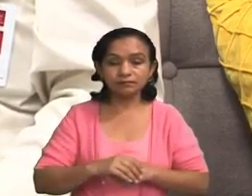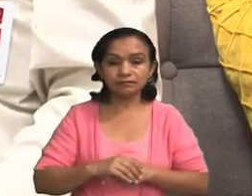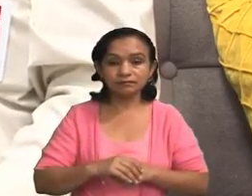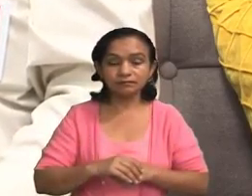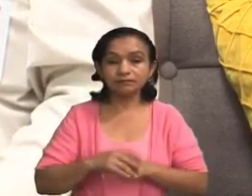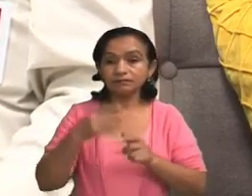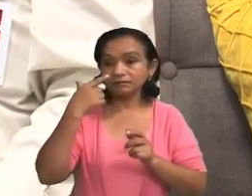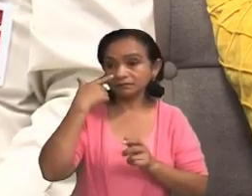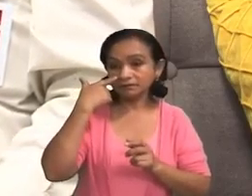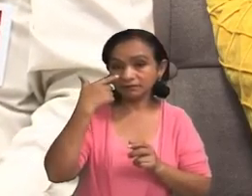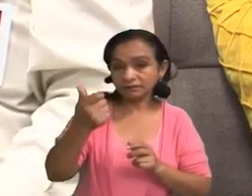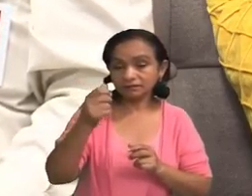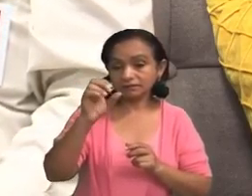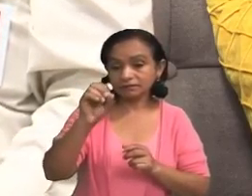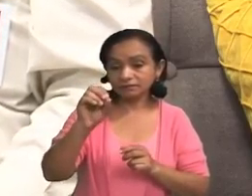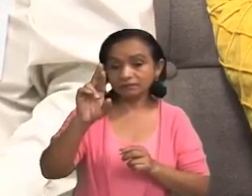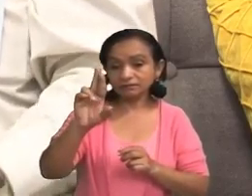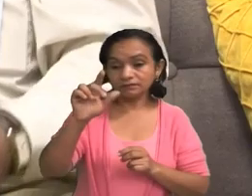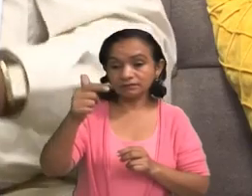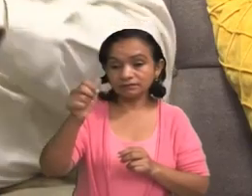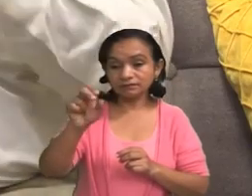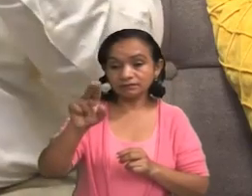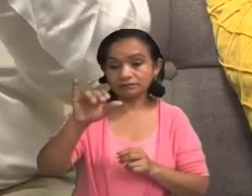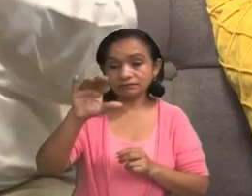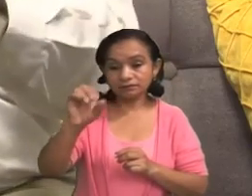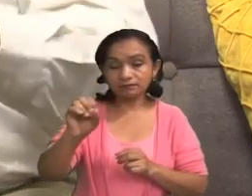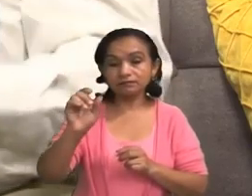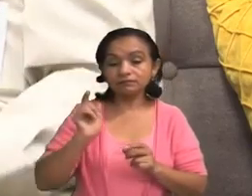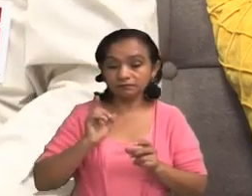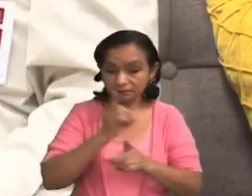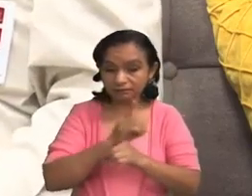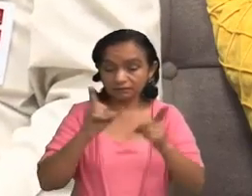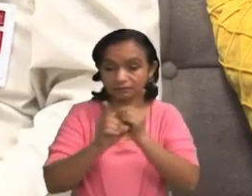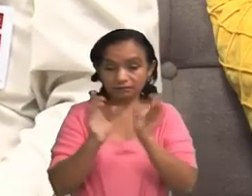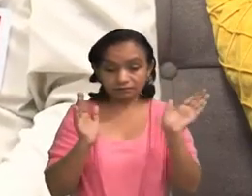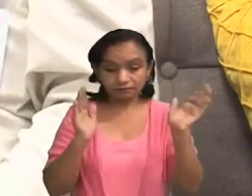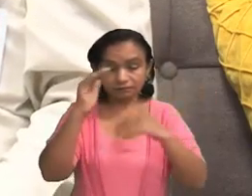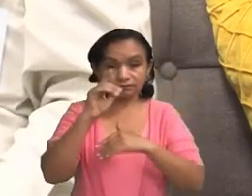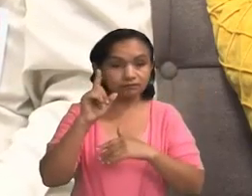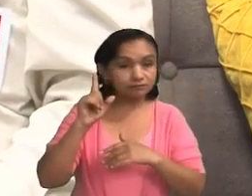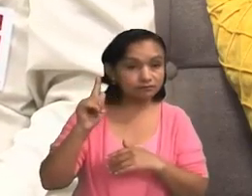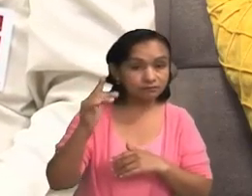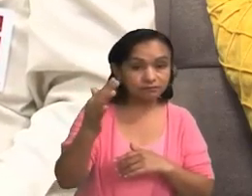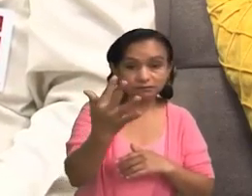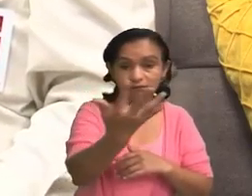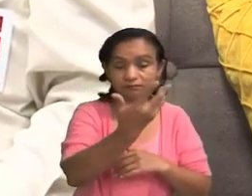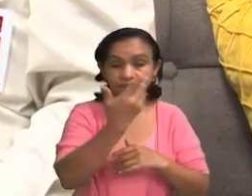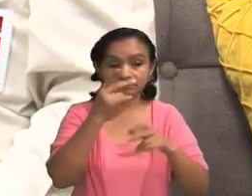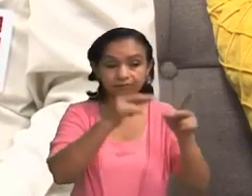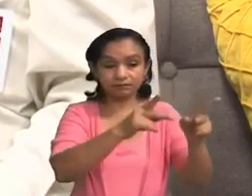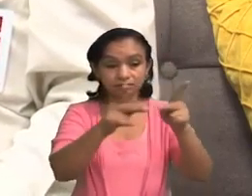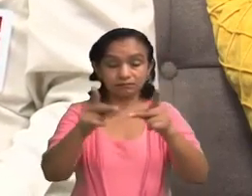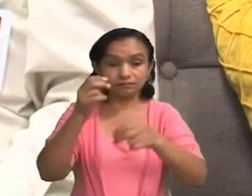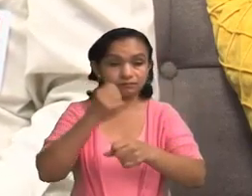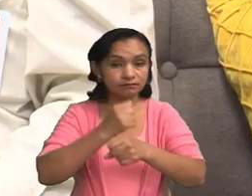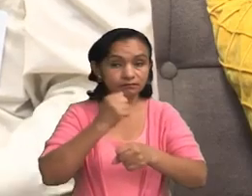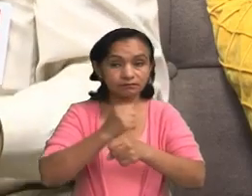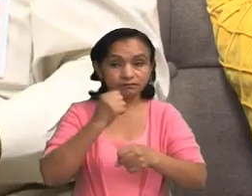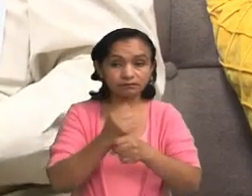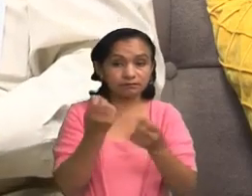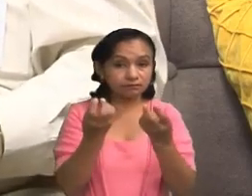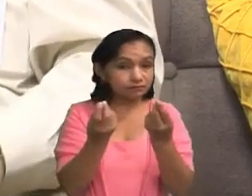para reconocer que algo es orgánico, entonces tiene que tener una certificación. Y no todos los productores tienen